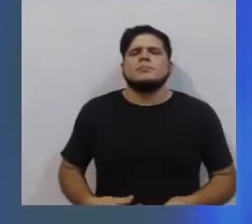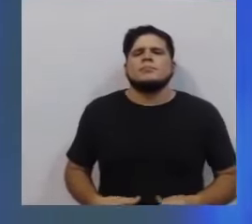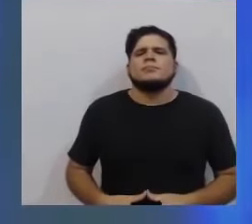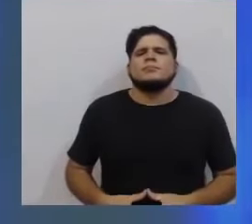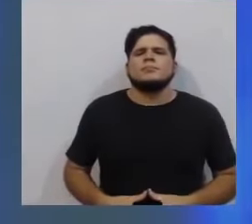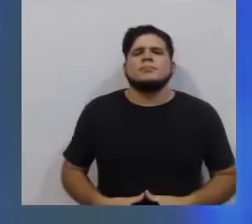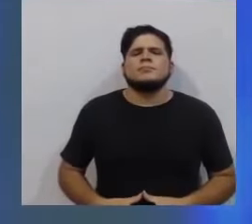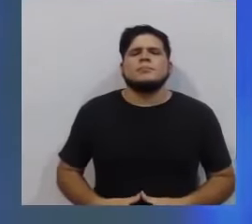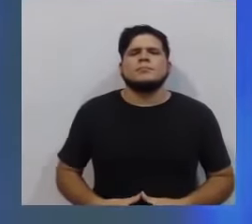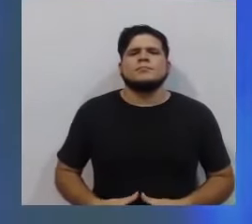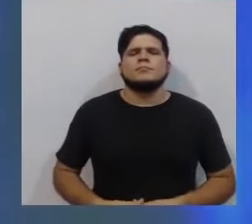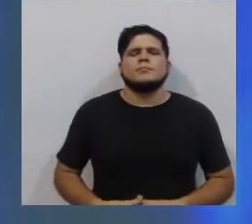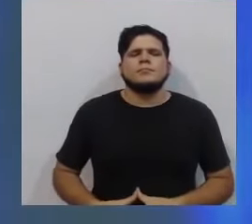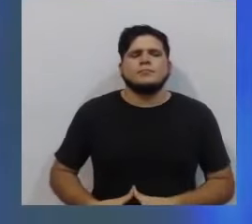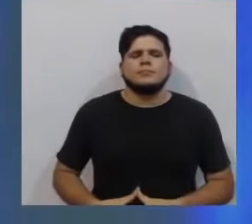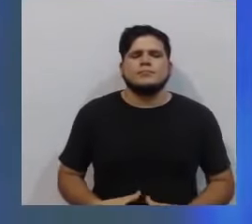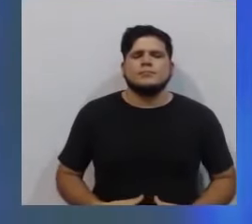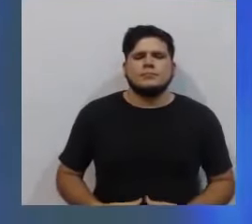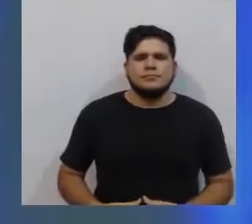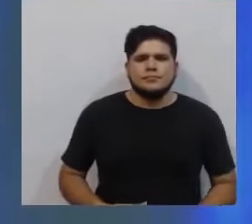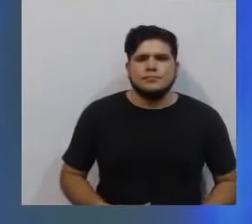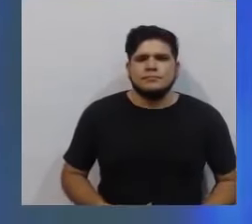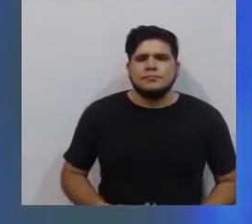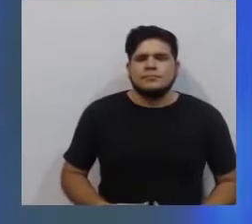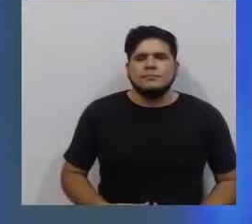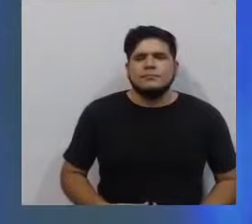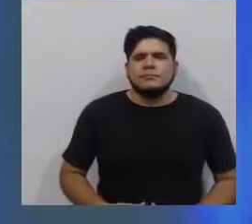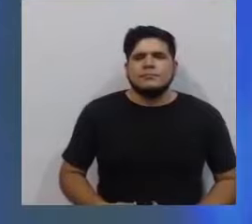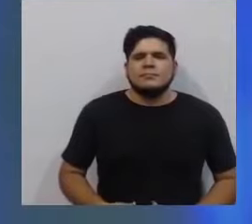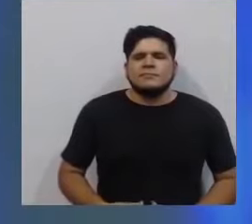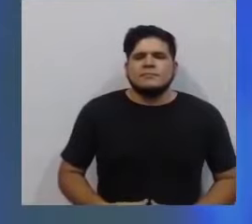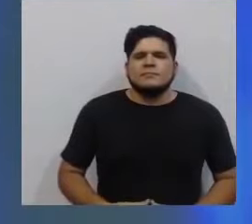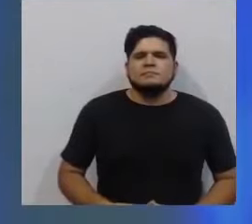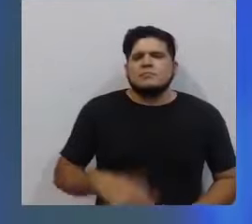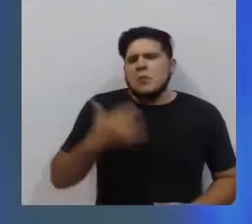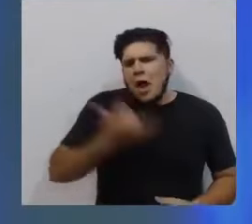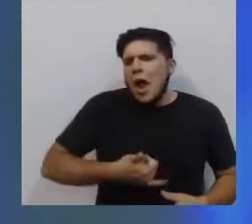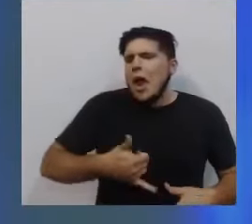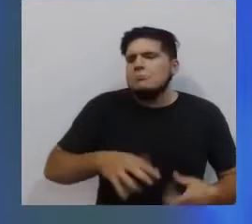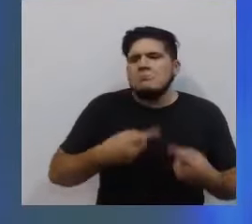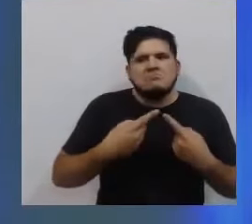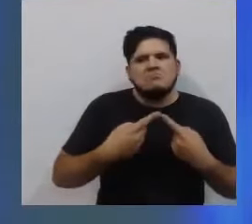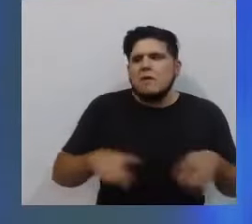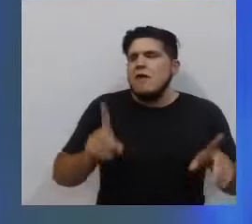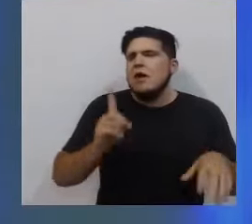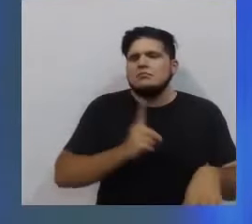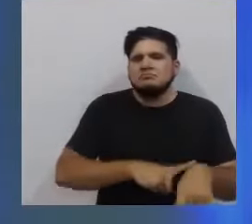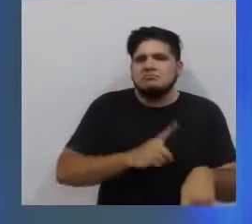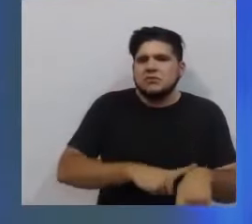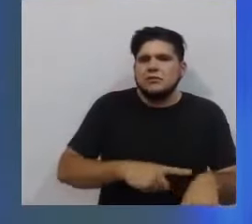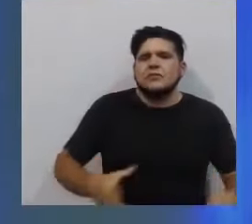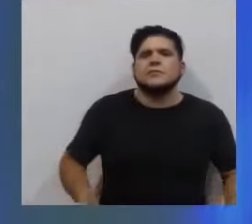yo no sé lo que uno haría me puse a pensar muchas veces si de repente se abren los cielos y hay